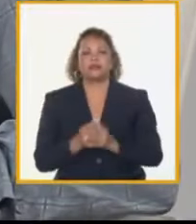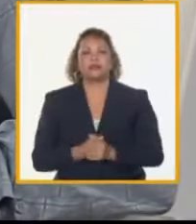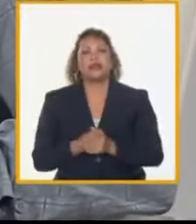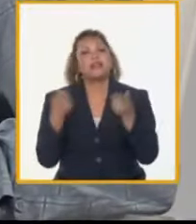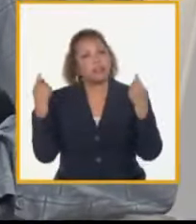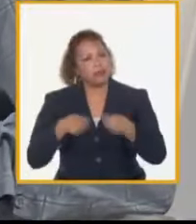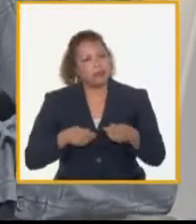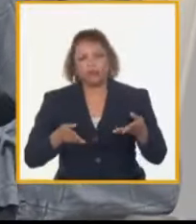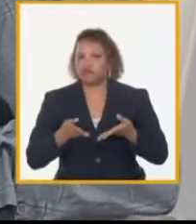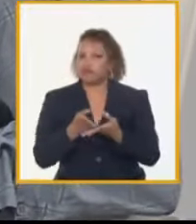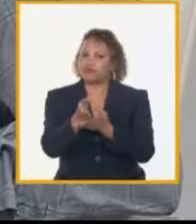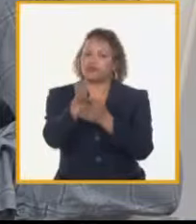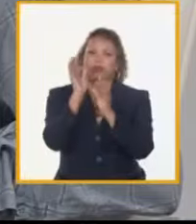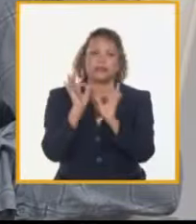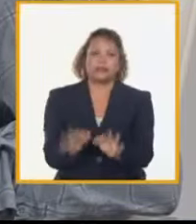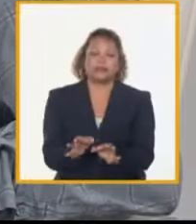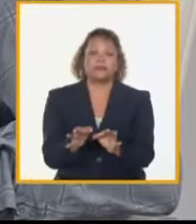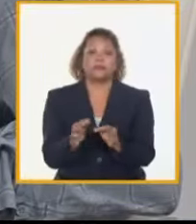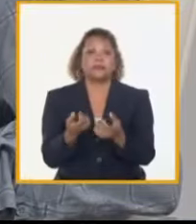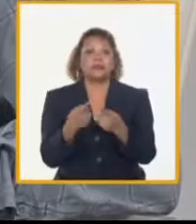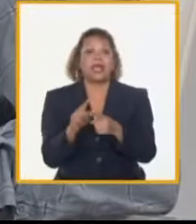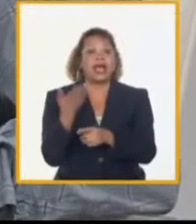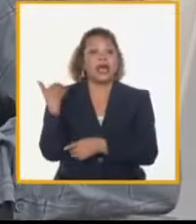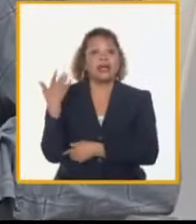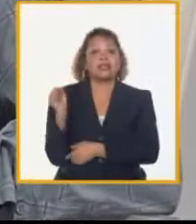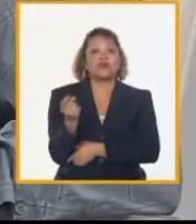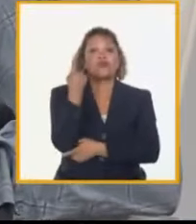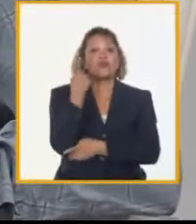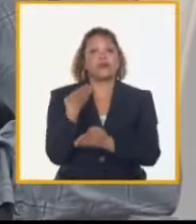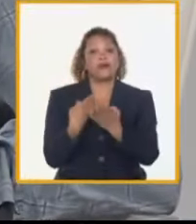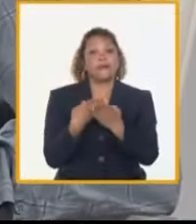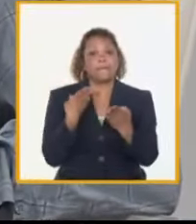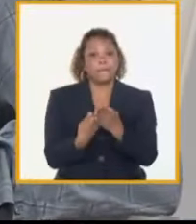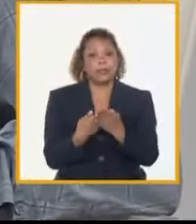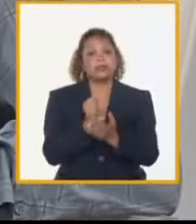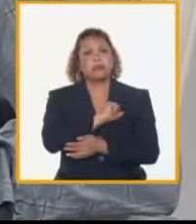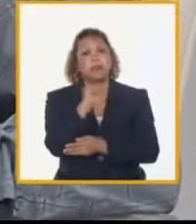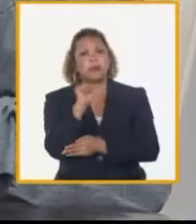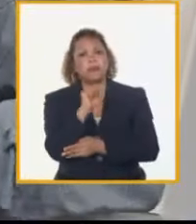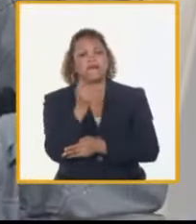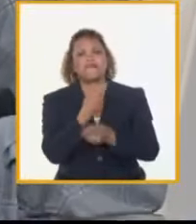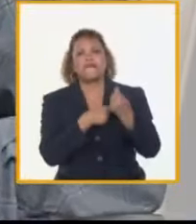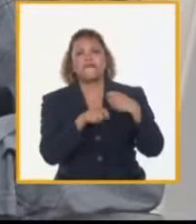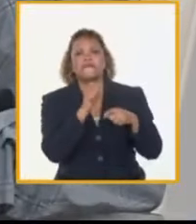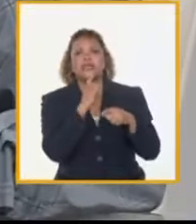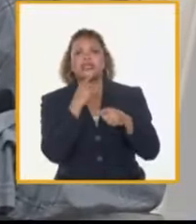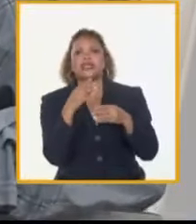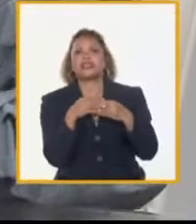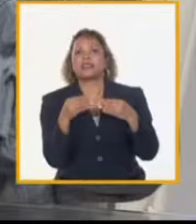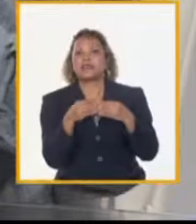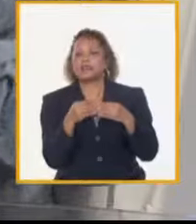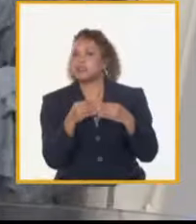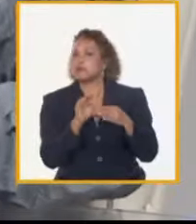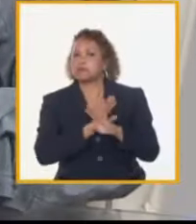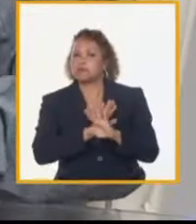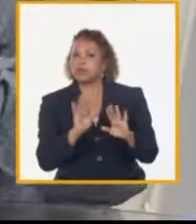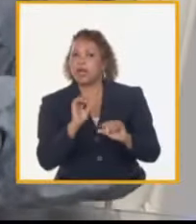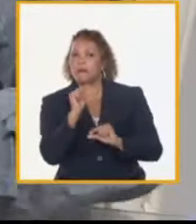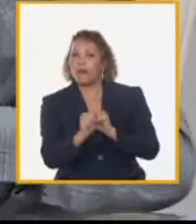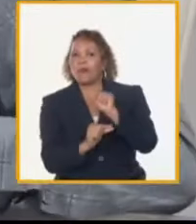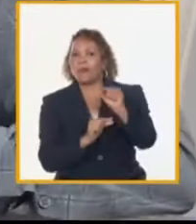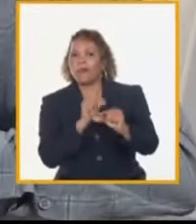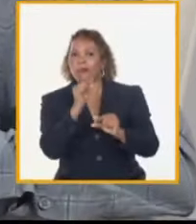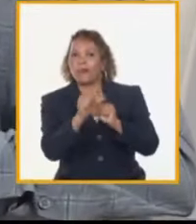seguir comportando así. Y solamente teníamos una sola empresa que lograba exportar divisas. Ya hemos ido incluyendo